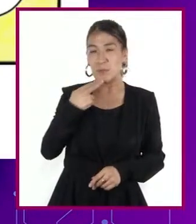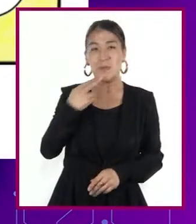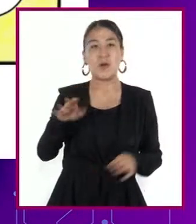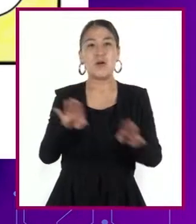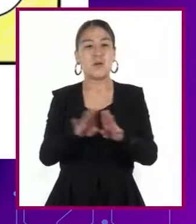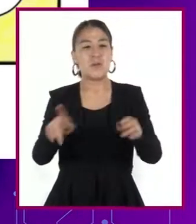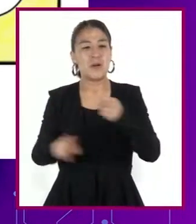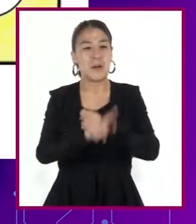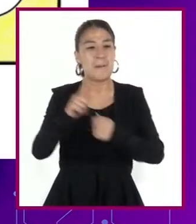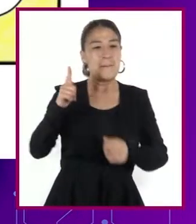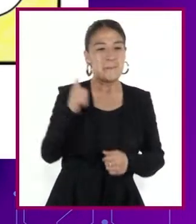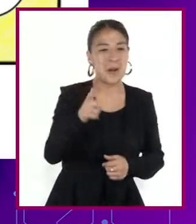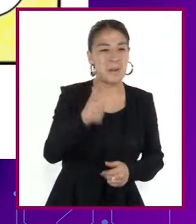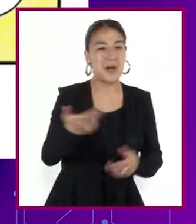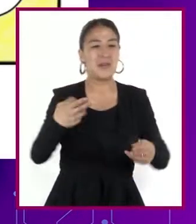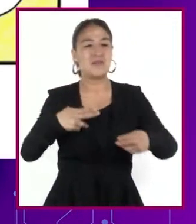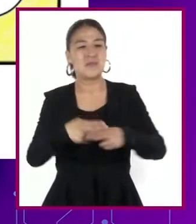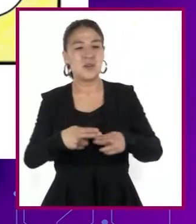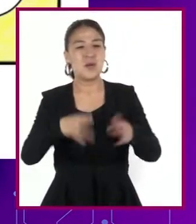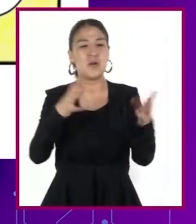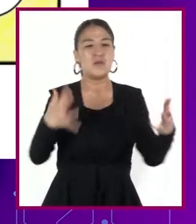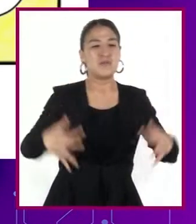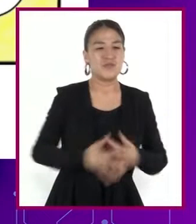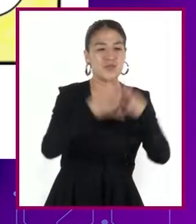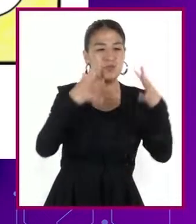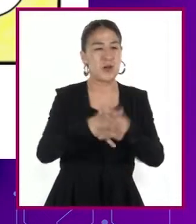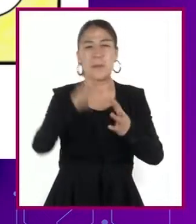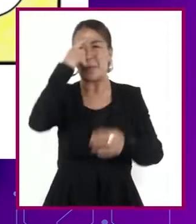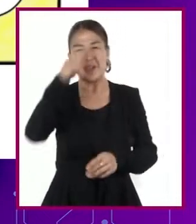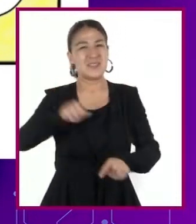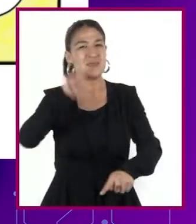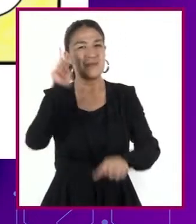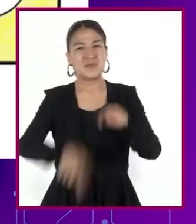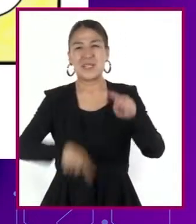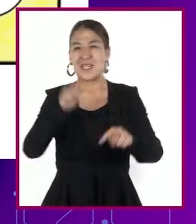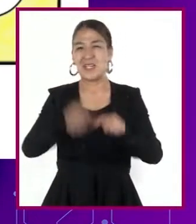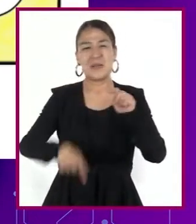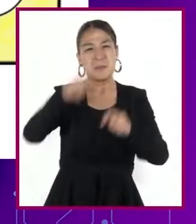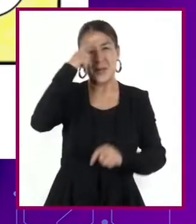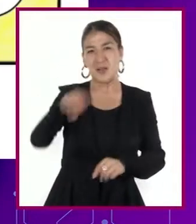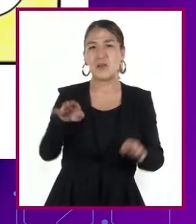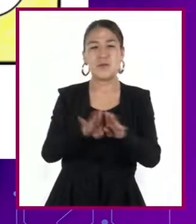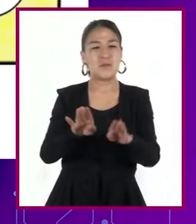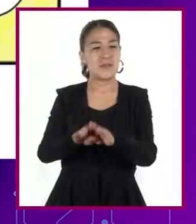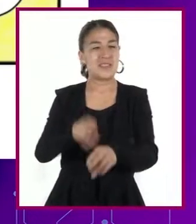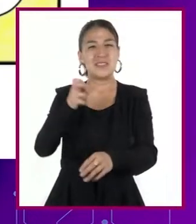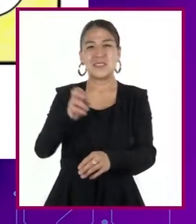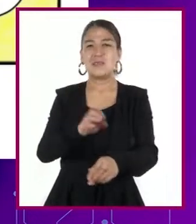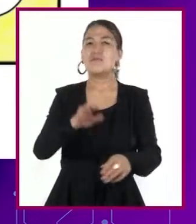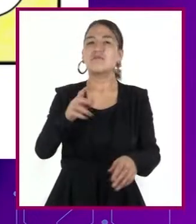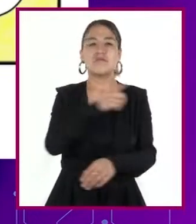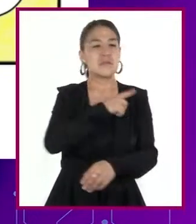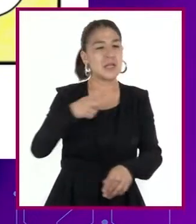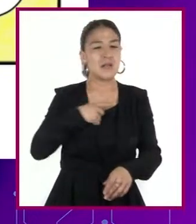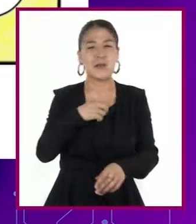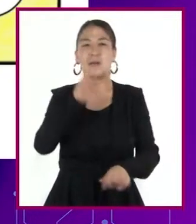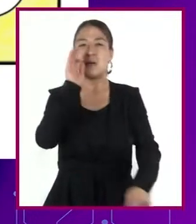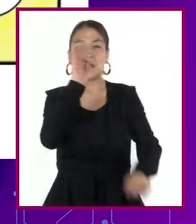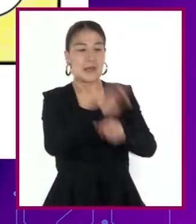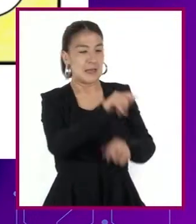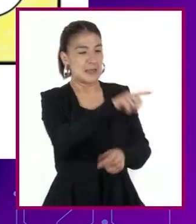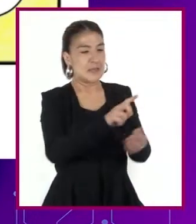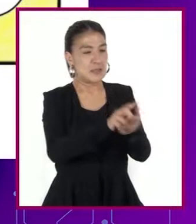movilizaciones, integración social o combates. Toda vez que son acciones que protegen y promueven los derechos humanos, ayudan